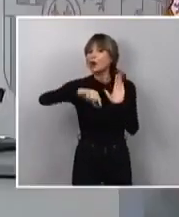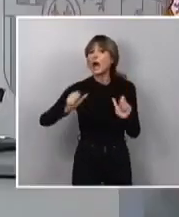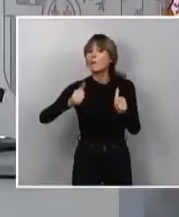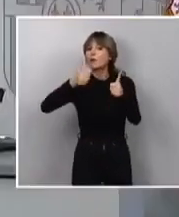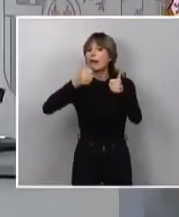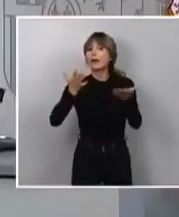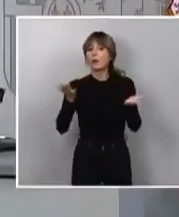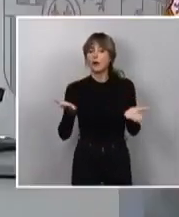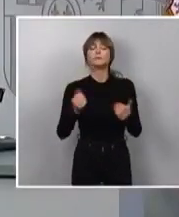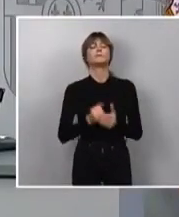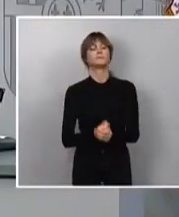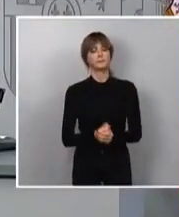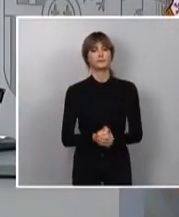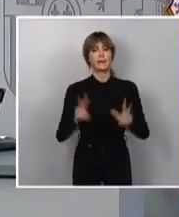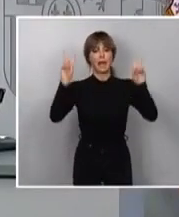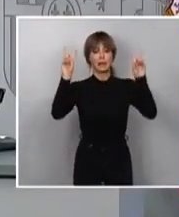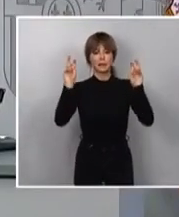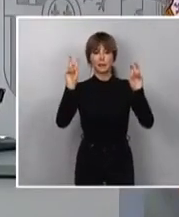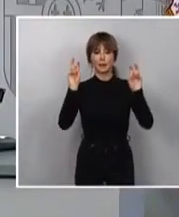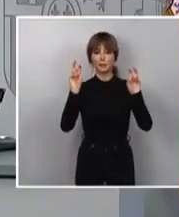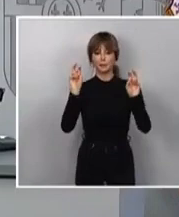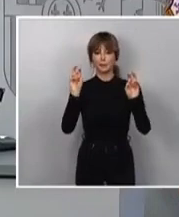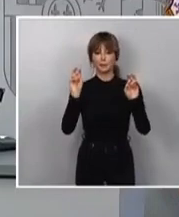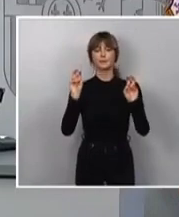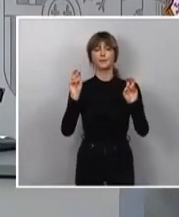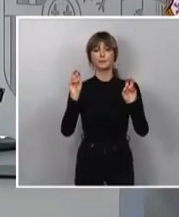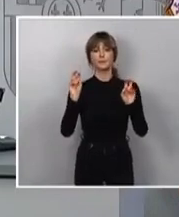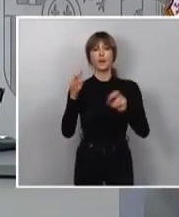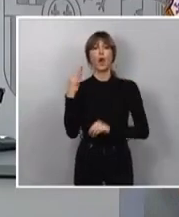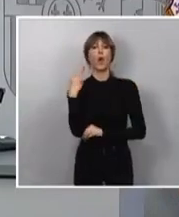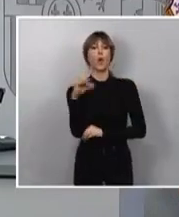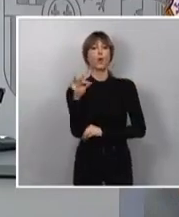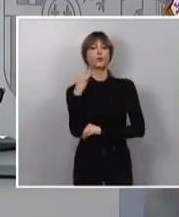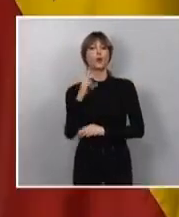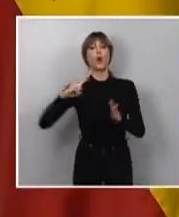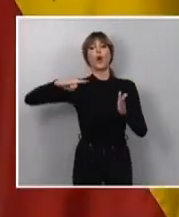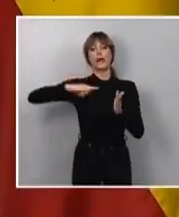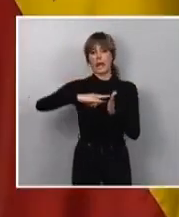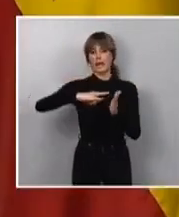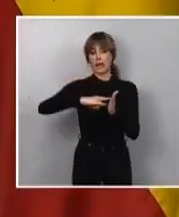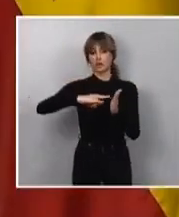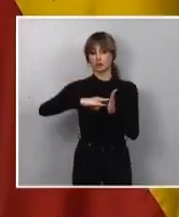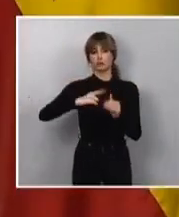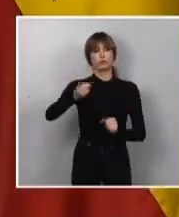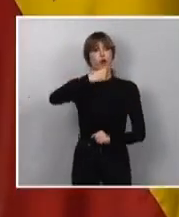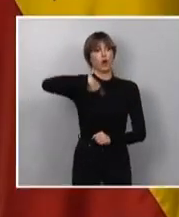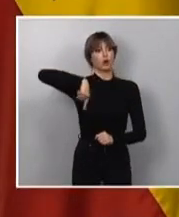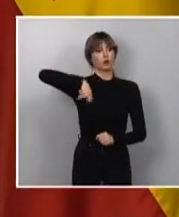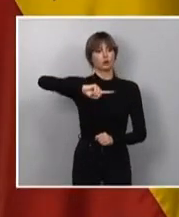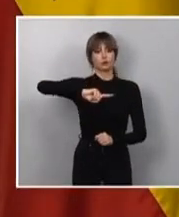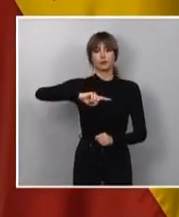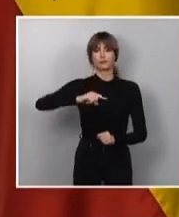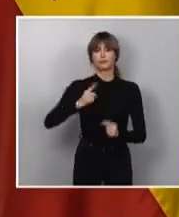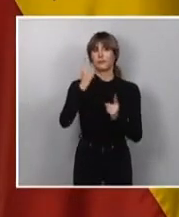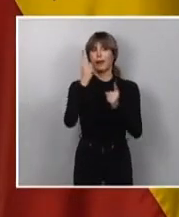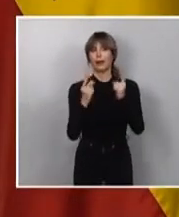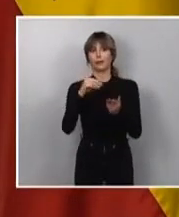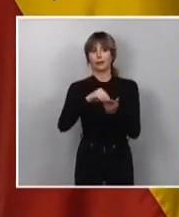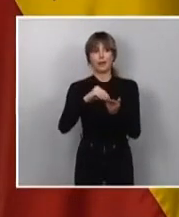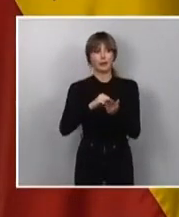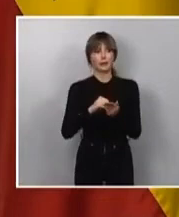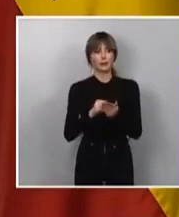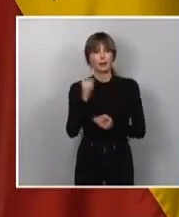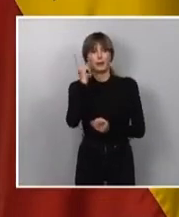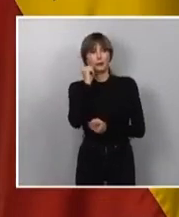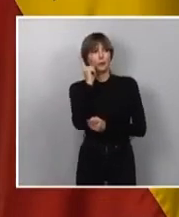defender la familias y defiendes la familia defiendes el principal núcleo que puede oponerse a cualquier política liberticida y es mejor tener la gente encerrada en casa y si es con una